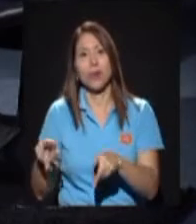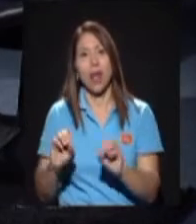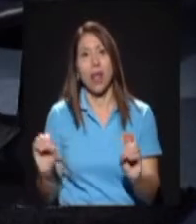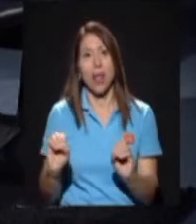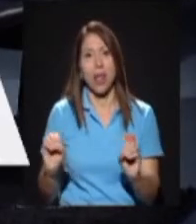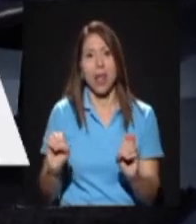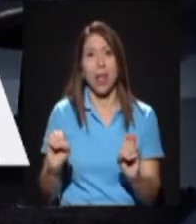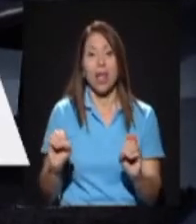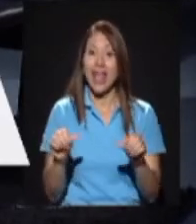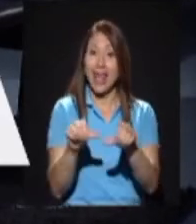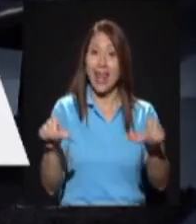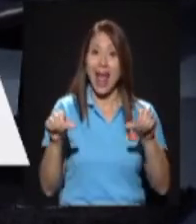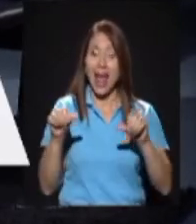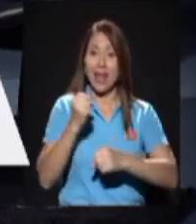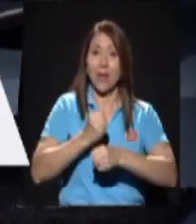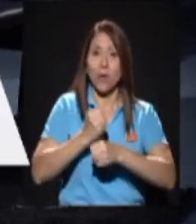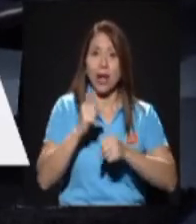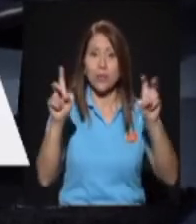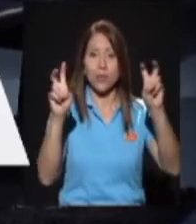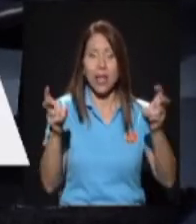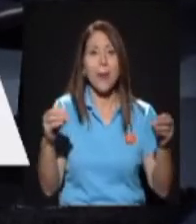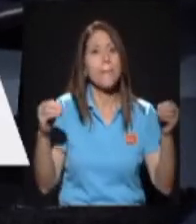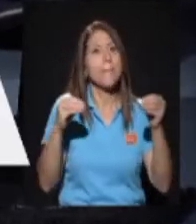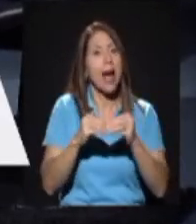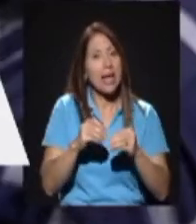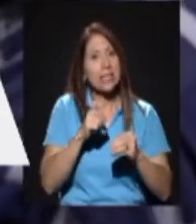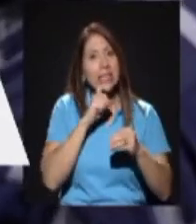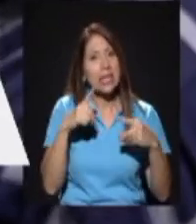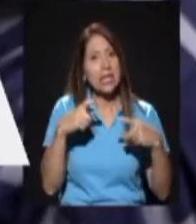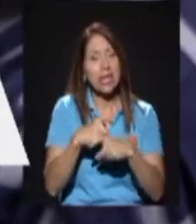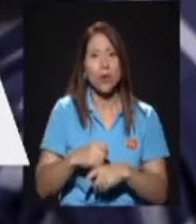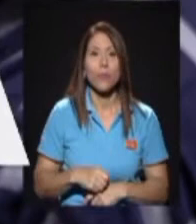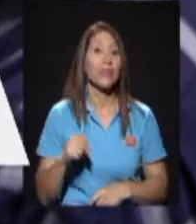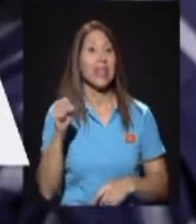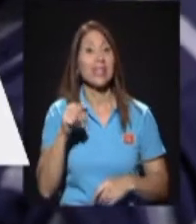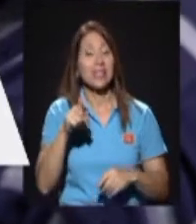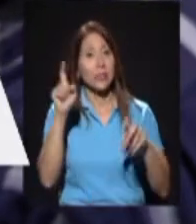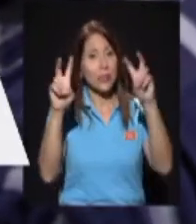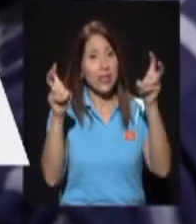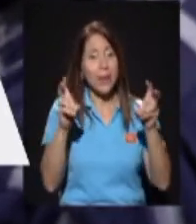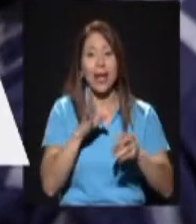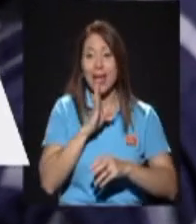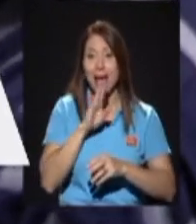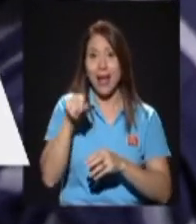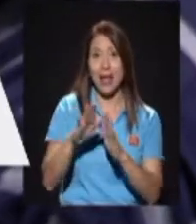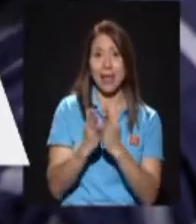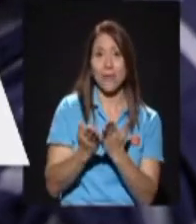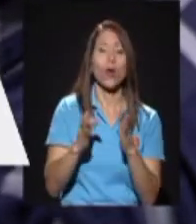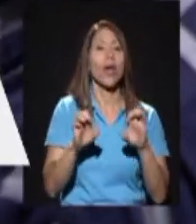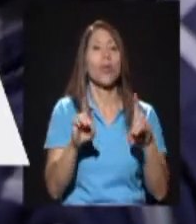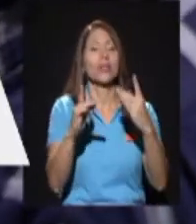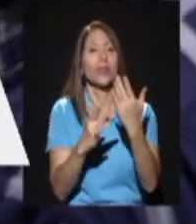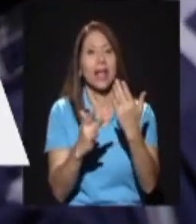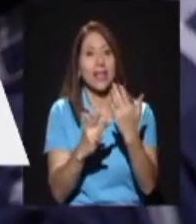Y el mercado laboral es uno de los temas, me parece a mí, más críticos, ¿verdad? Uno de los temas que se mencionaba en el libro es el de la educación técnica, ¿verdad? Porque lo que